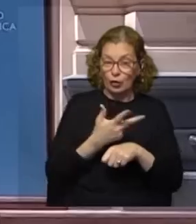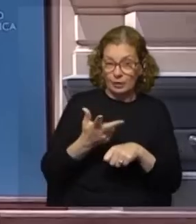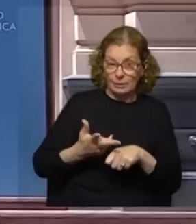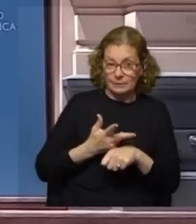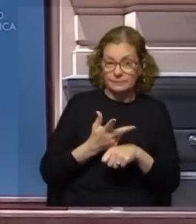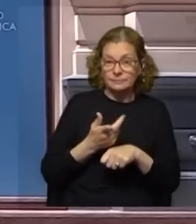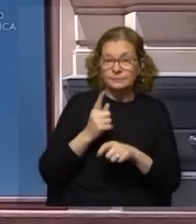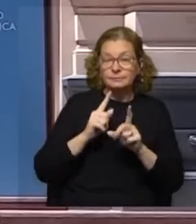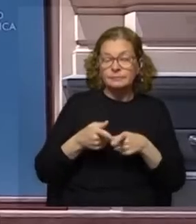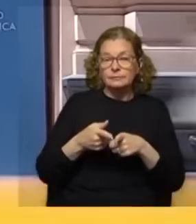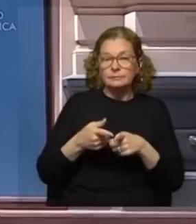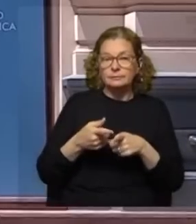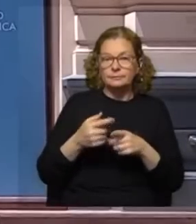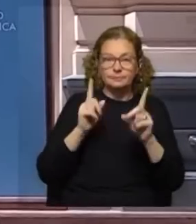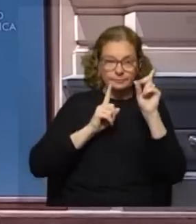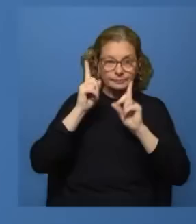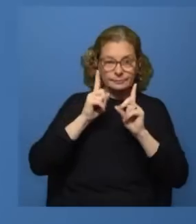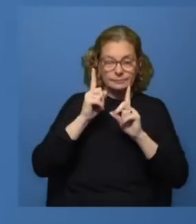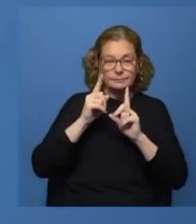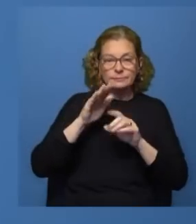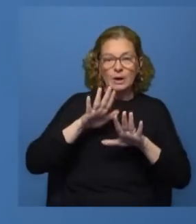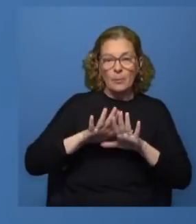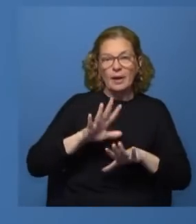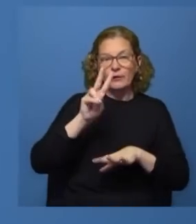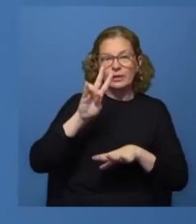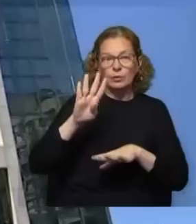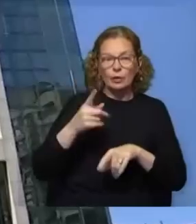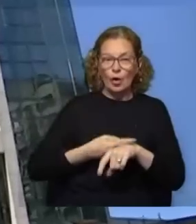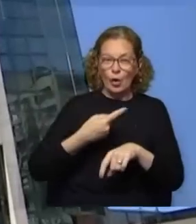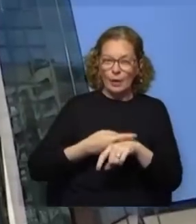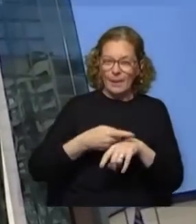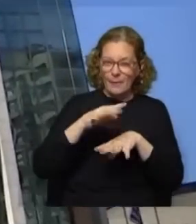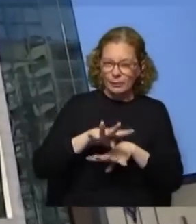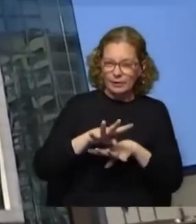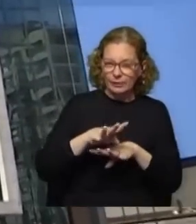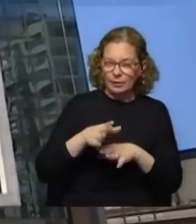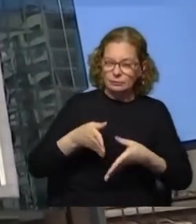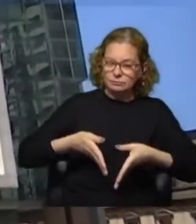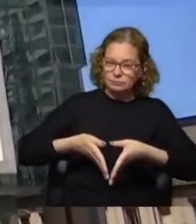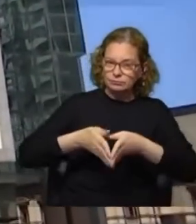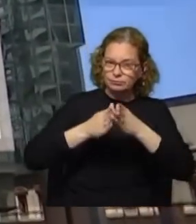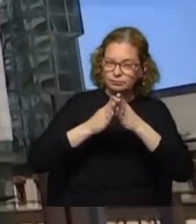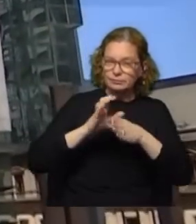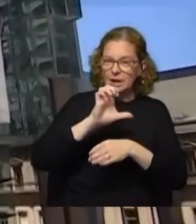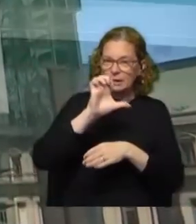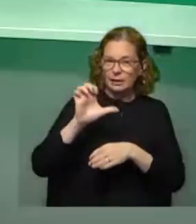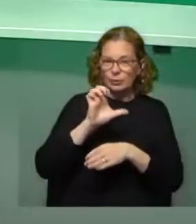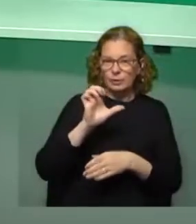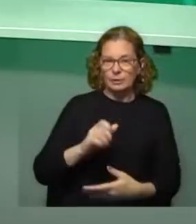por su parte la interemial Universitaria como con paro de 24 horas con movilización hacia Torre ejecutiva